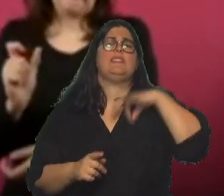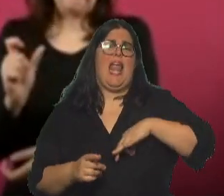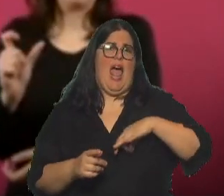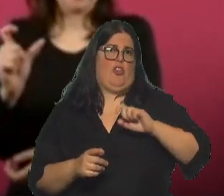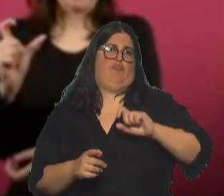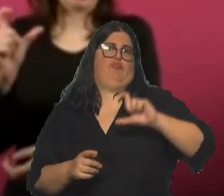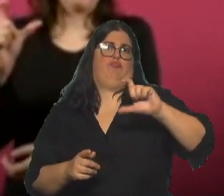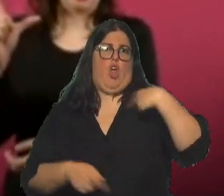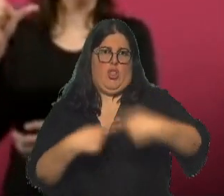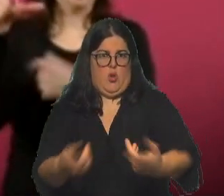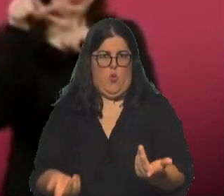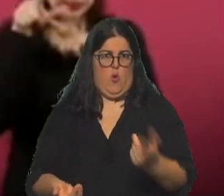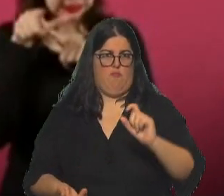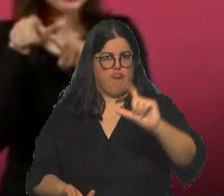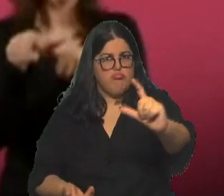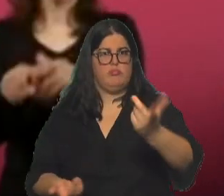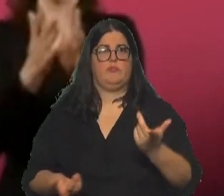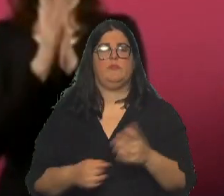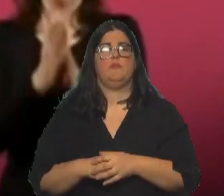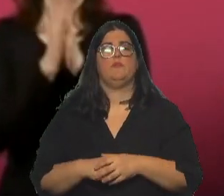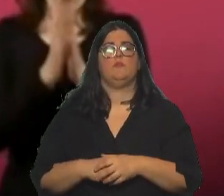salario como